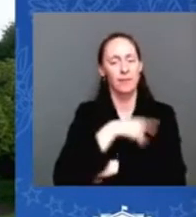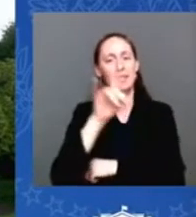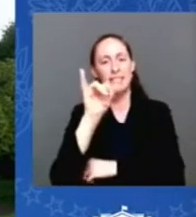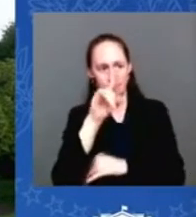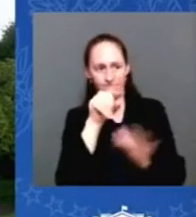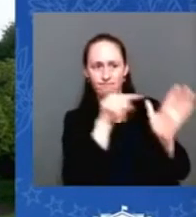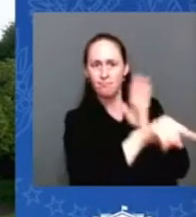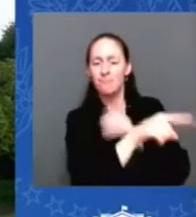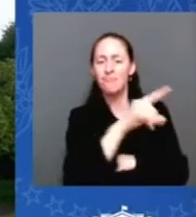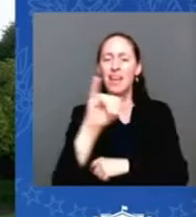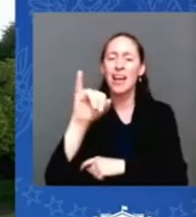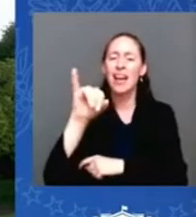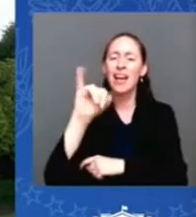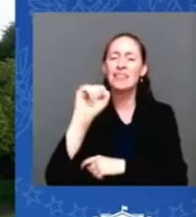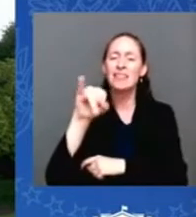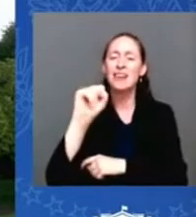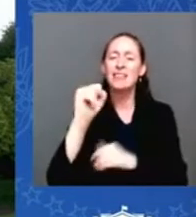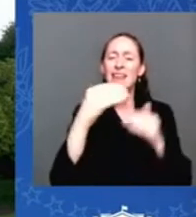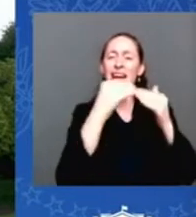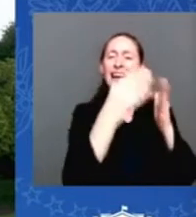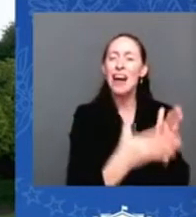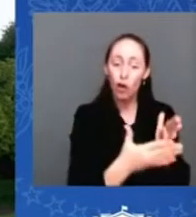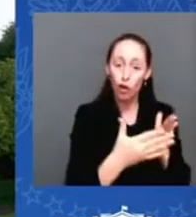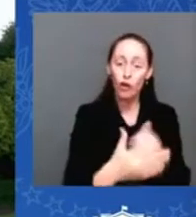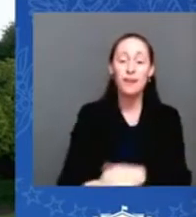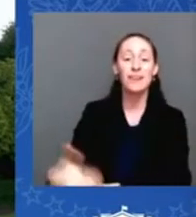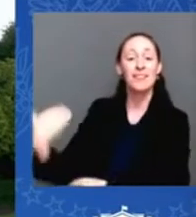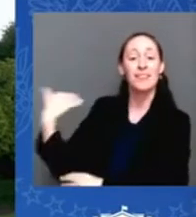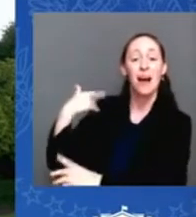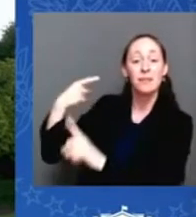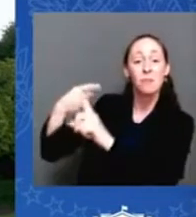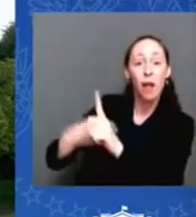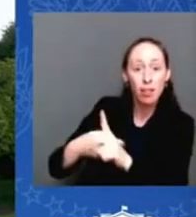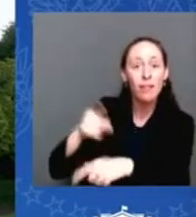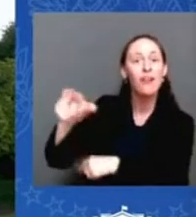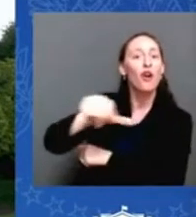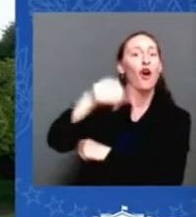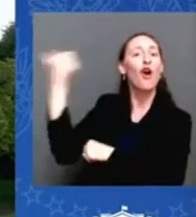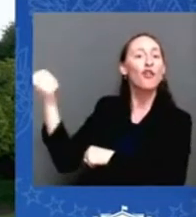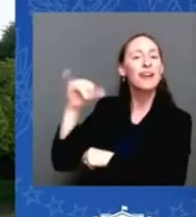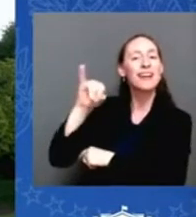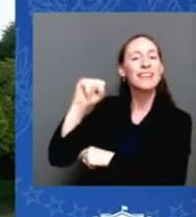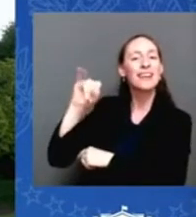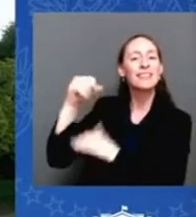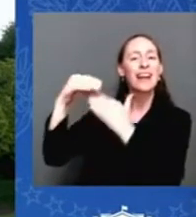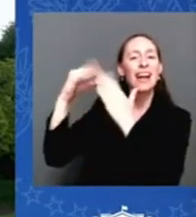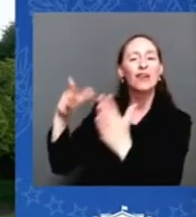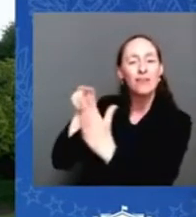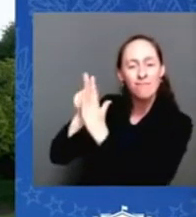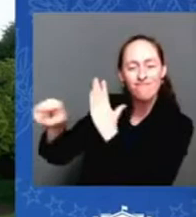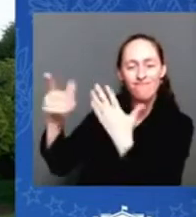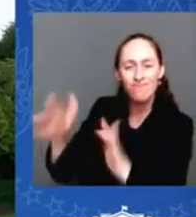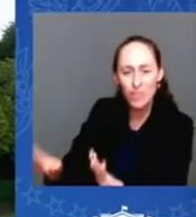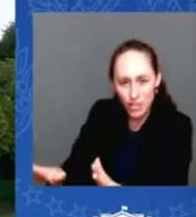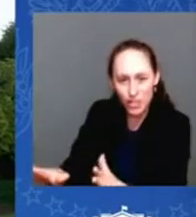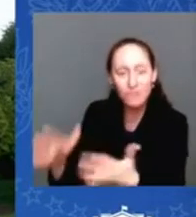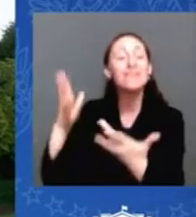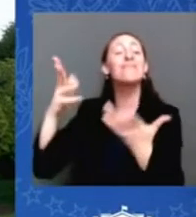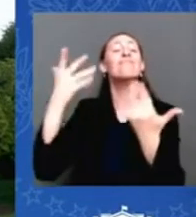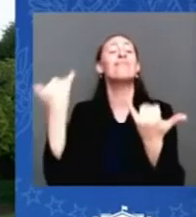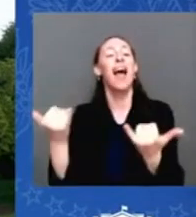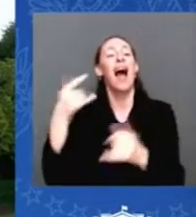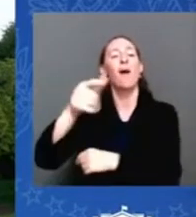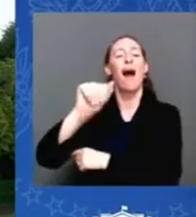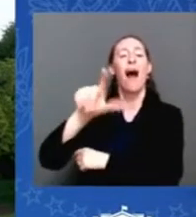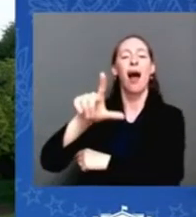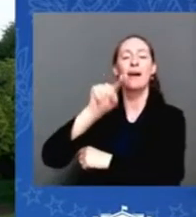Estados Unidos no iba a dejar que ninguna persona que esté amenazando a Estados Unidos pues que siga vivo. Entonces yo creo que fue un